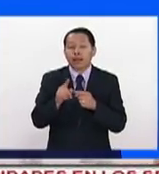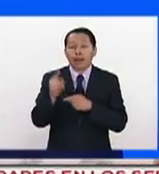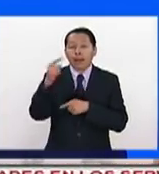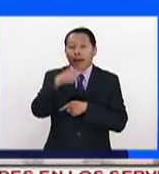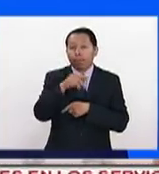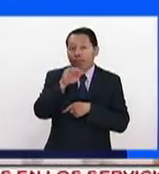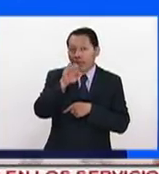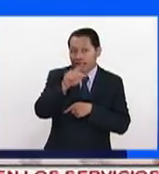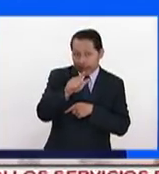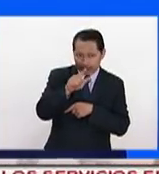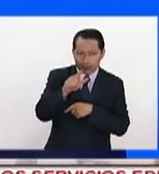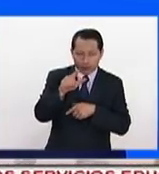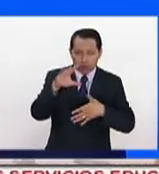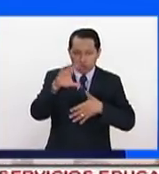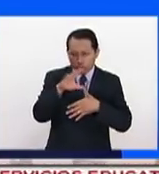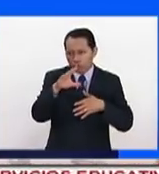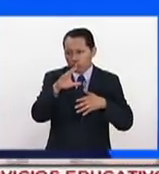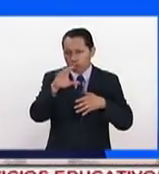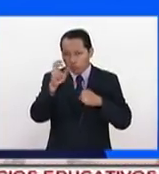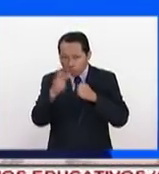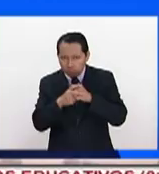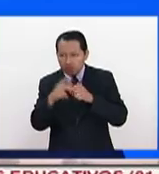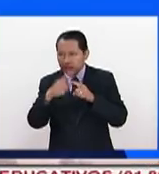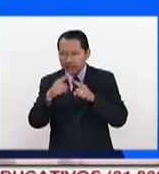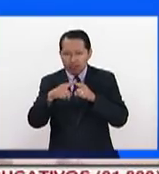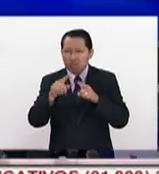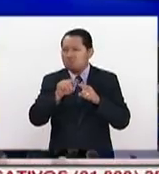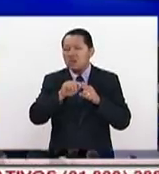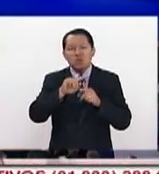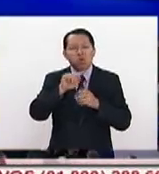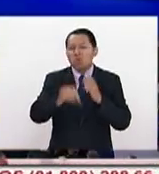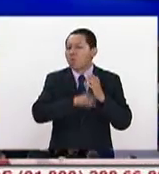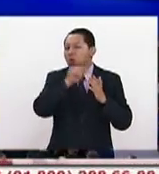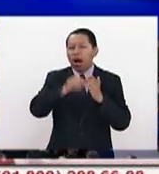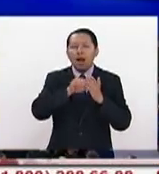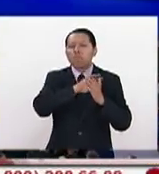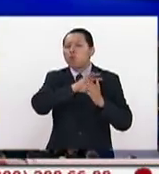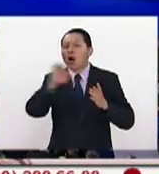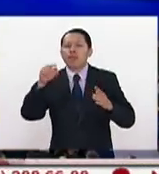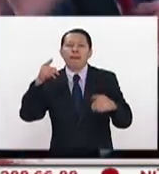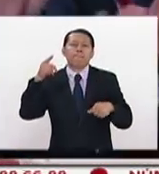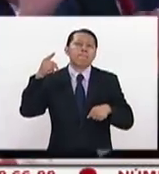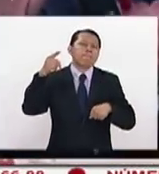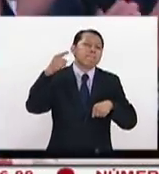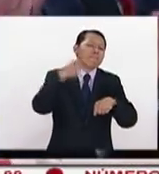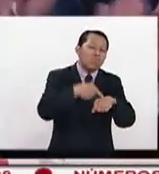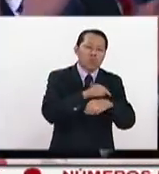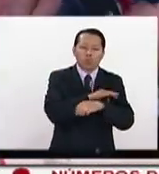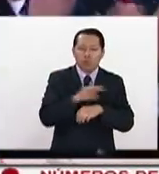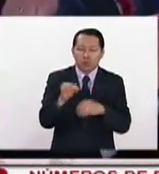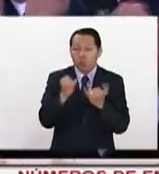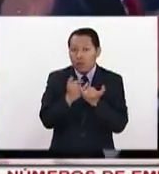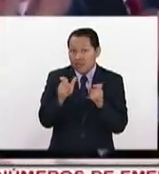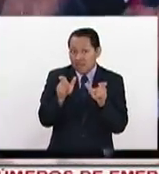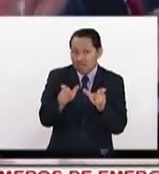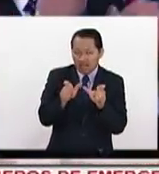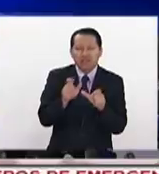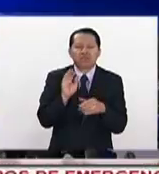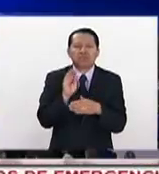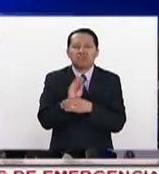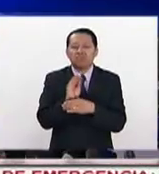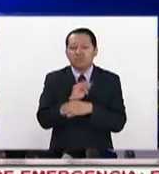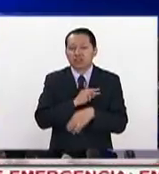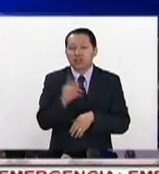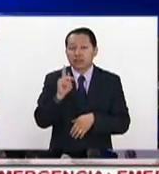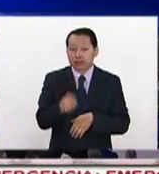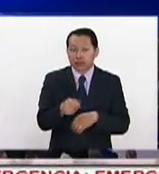balístico intercontinental, capaz de alcanzar cualquier punto del planeta y de eludir los sistemas de defensa. Asimismo, advirtió